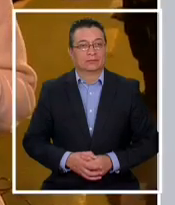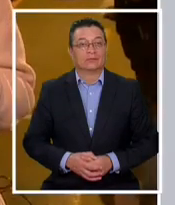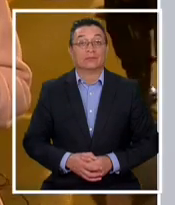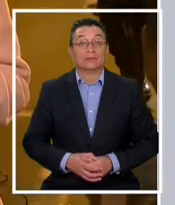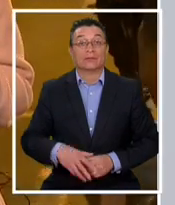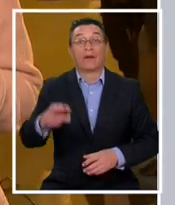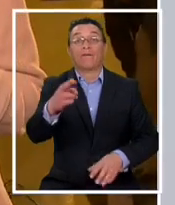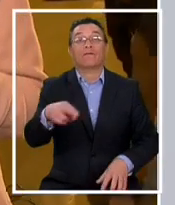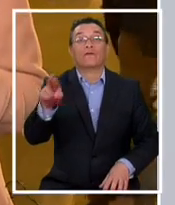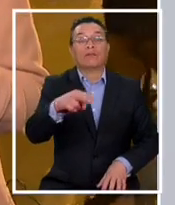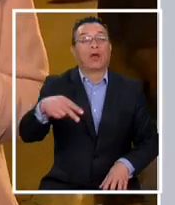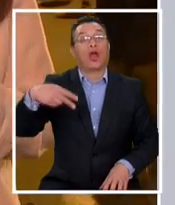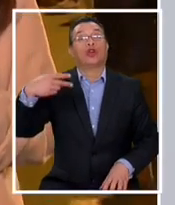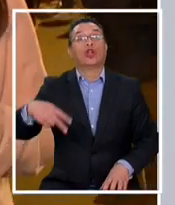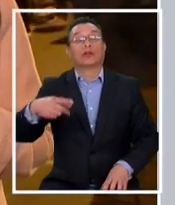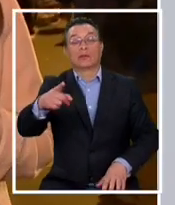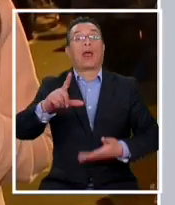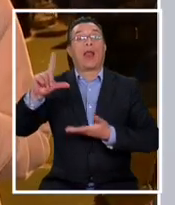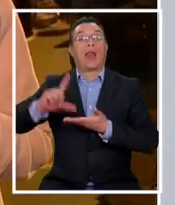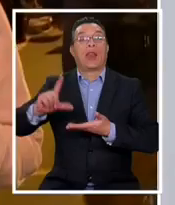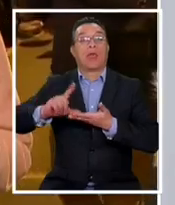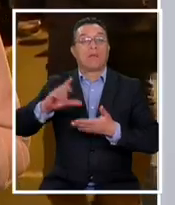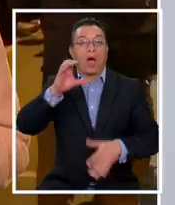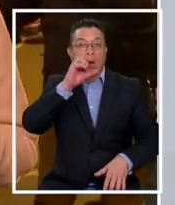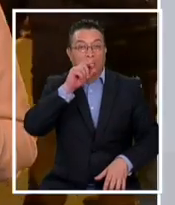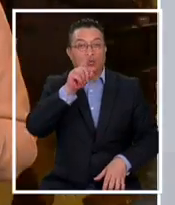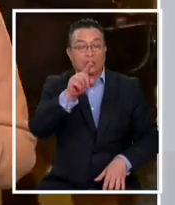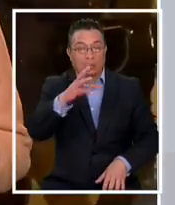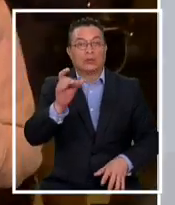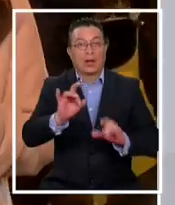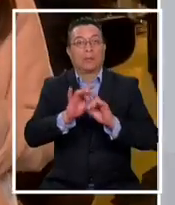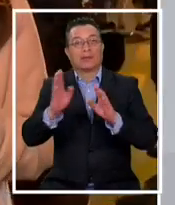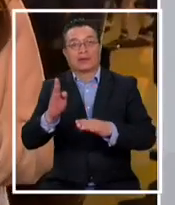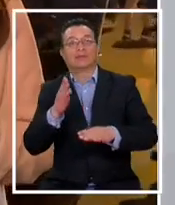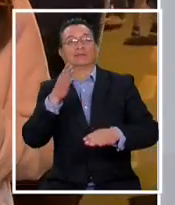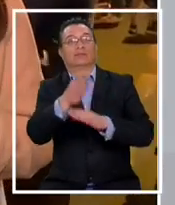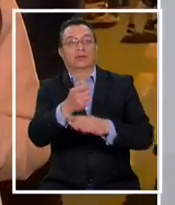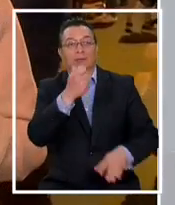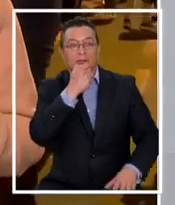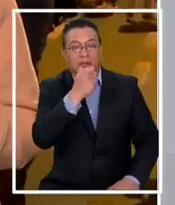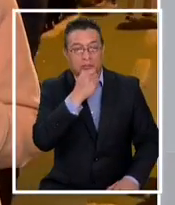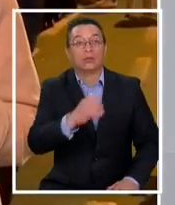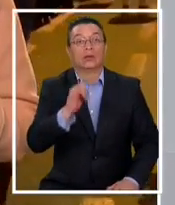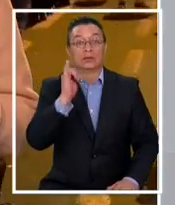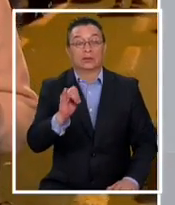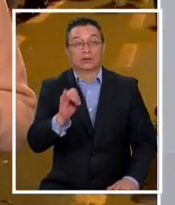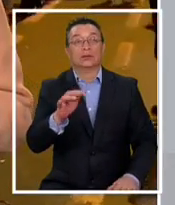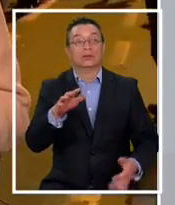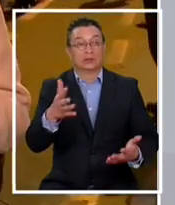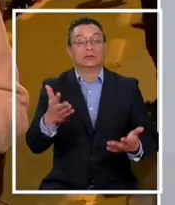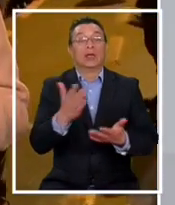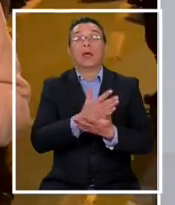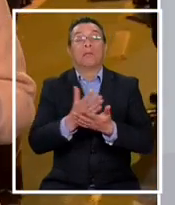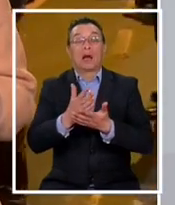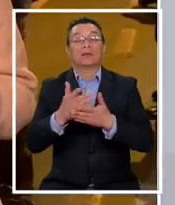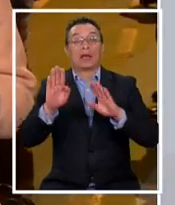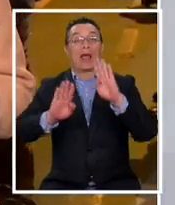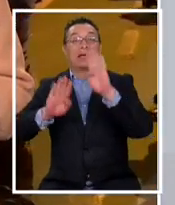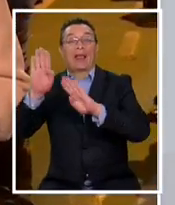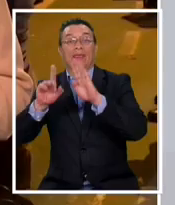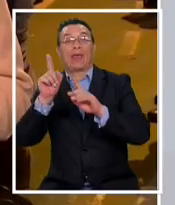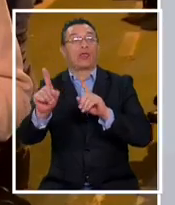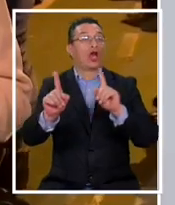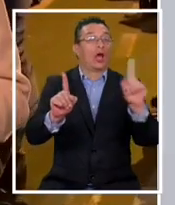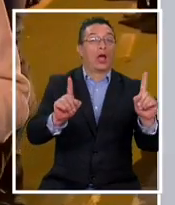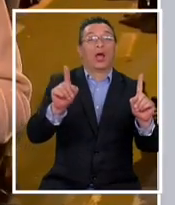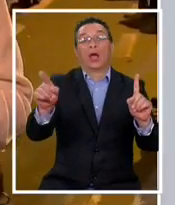volvemos con la noticia volvemos a lima perú con nuestra enviada especial andrea aguilar con es claro porque hay reacciones tanto de los candidatos como